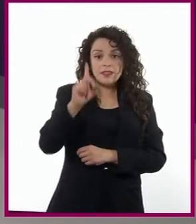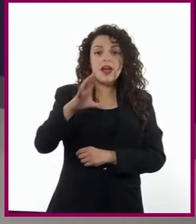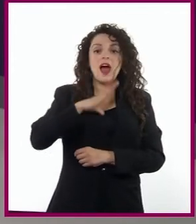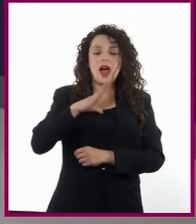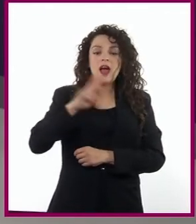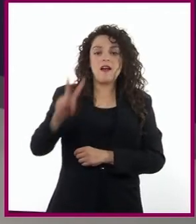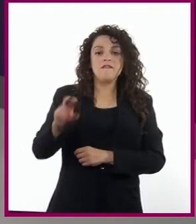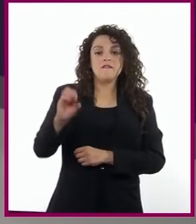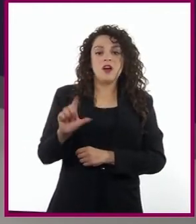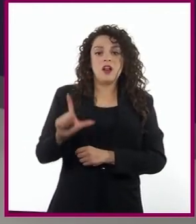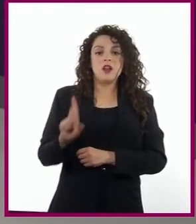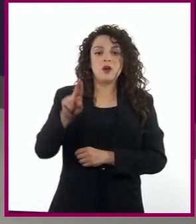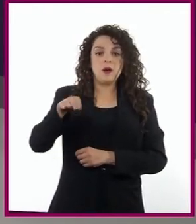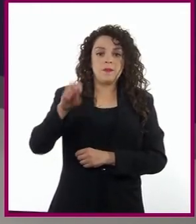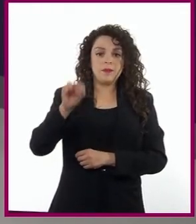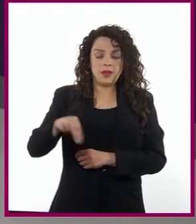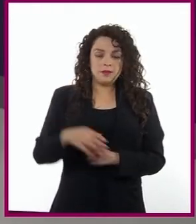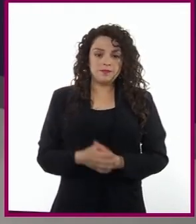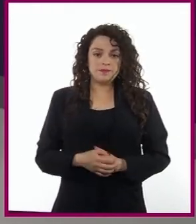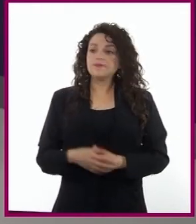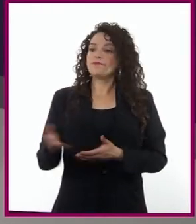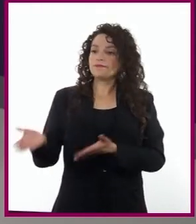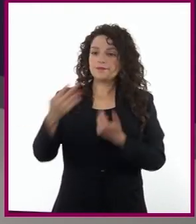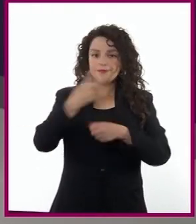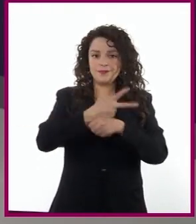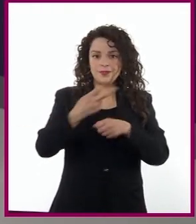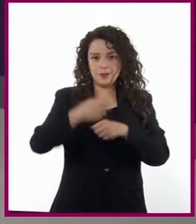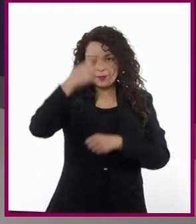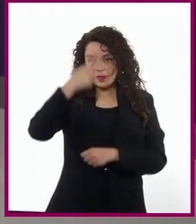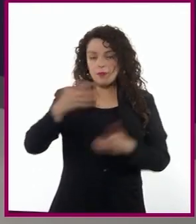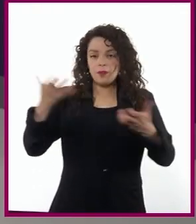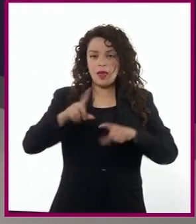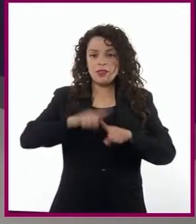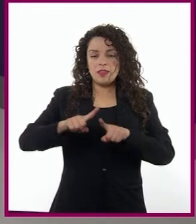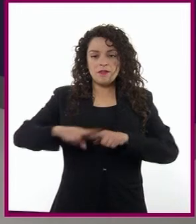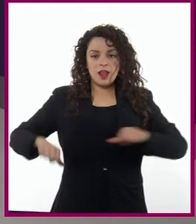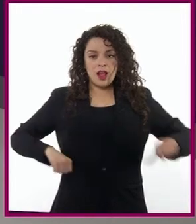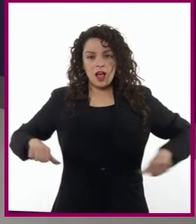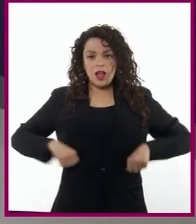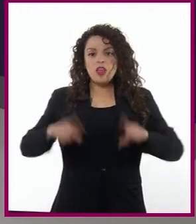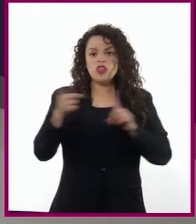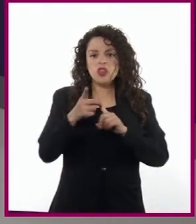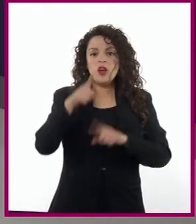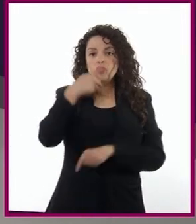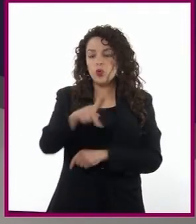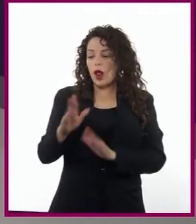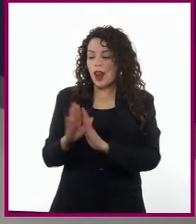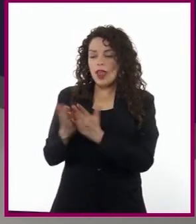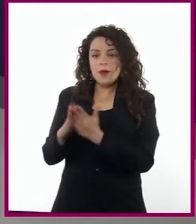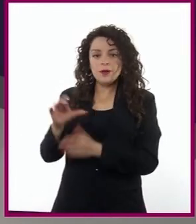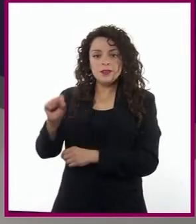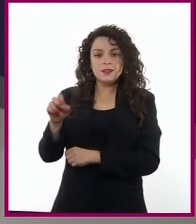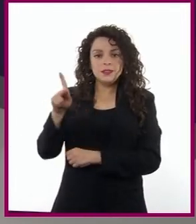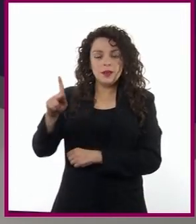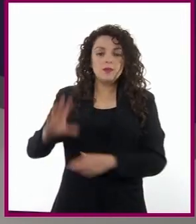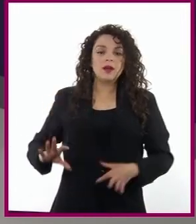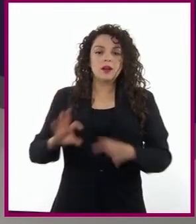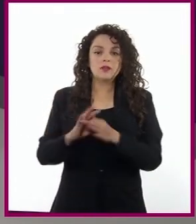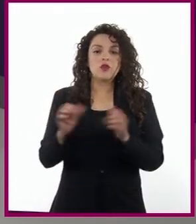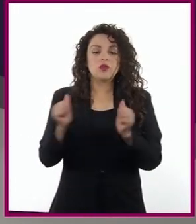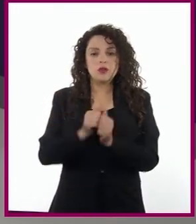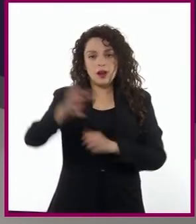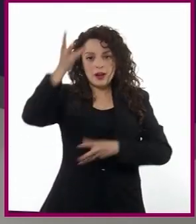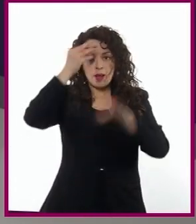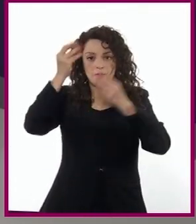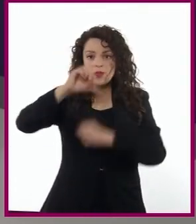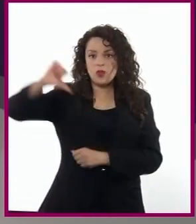volumen. Las y los invitamos a resolver los distintos ejercicios que encontrarán en su libro de texto relacionados con el